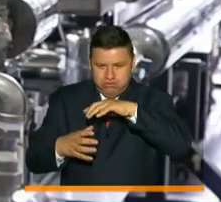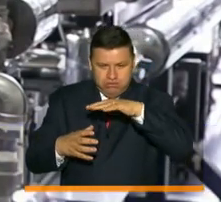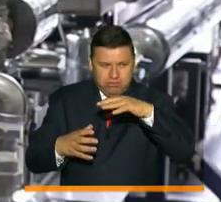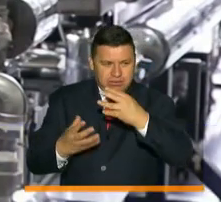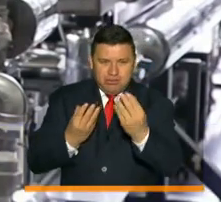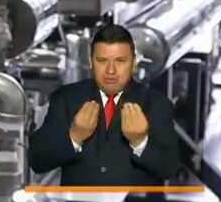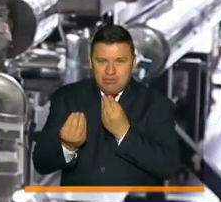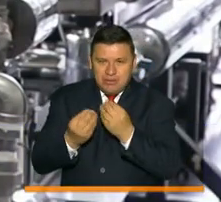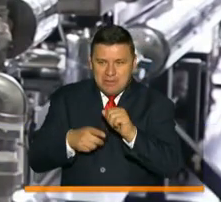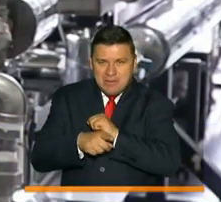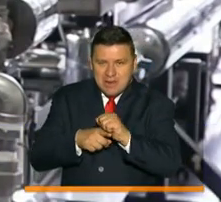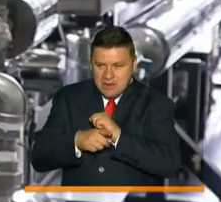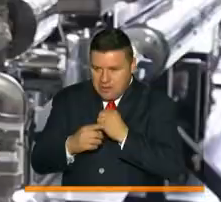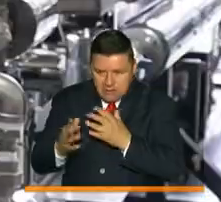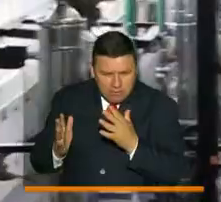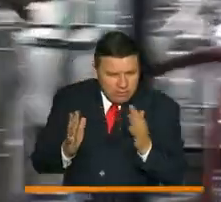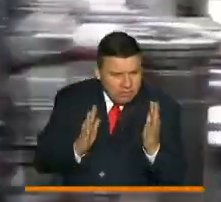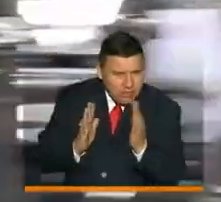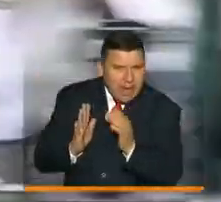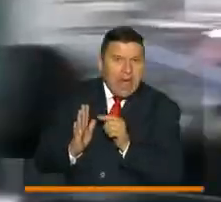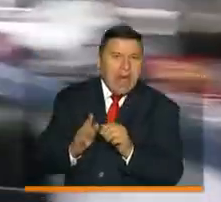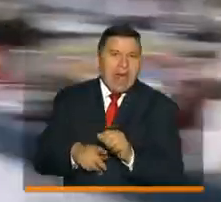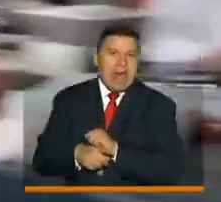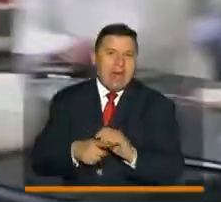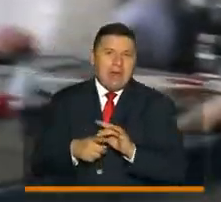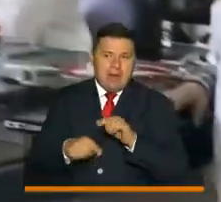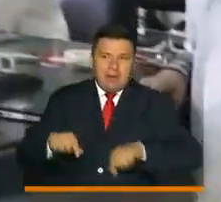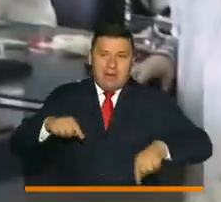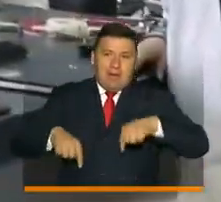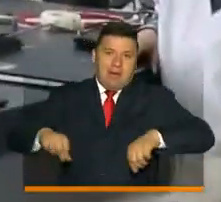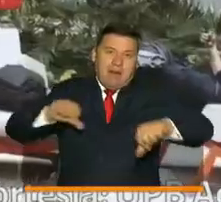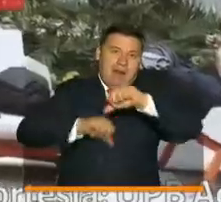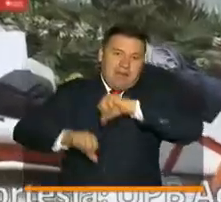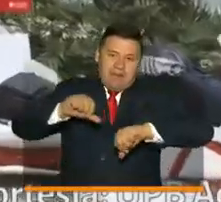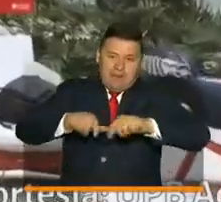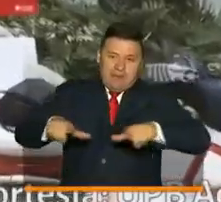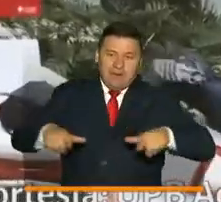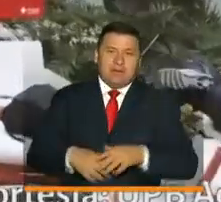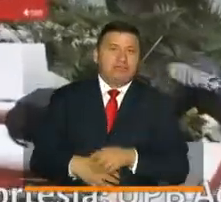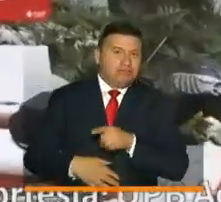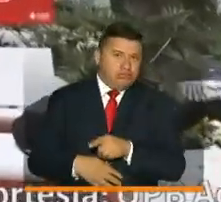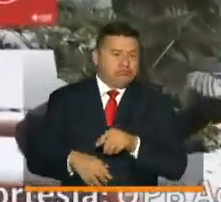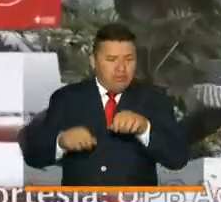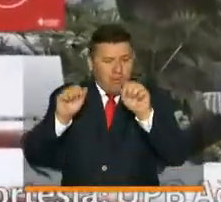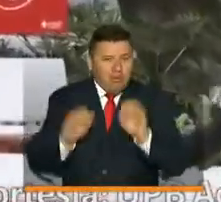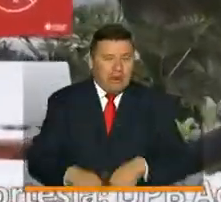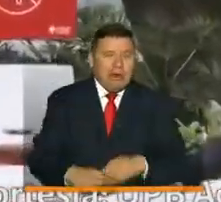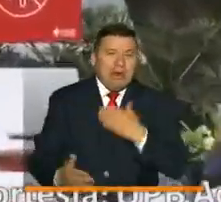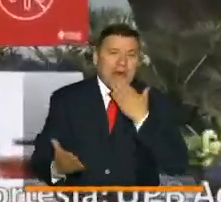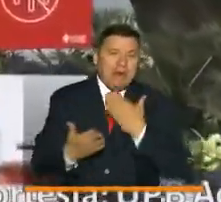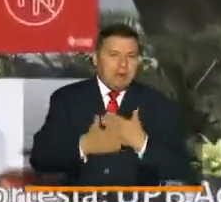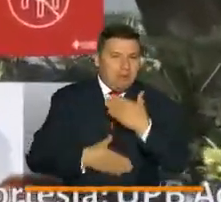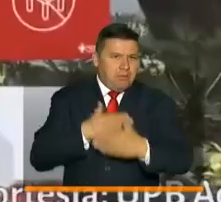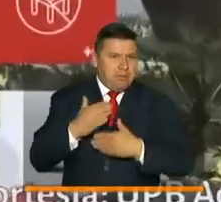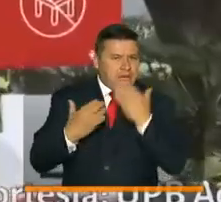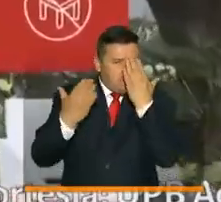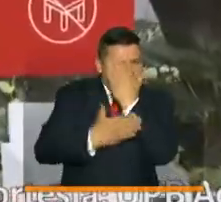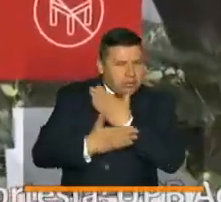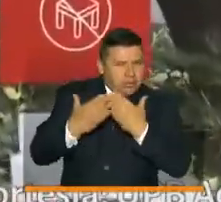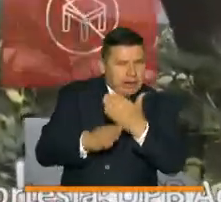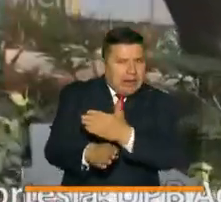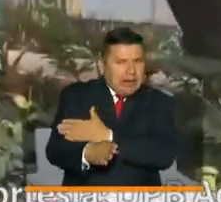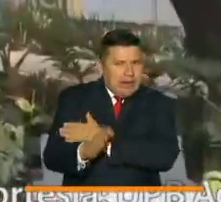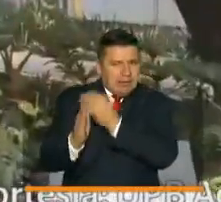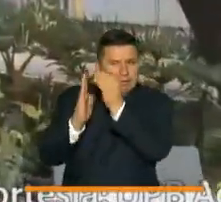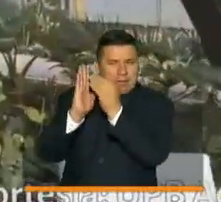alto contenido práctico debido a que tiene laboratorio. Esto se hace posible gracias a procesos de pilotaje previos